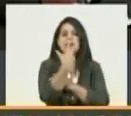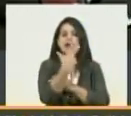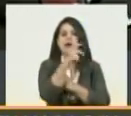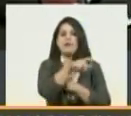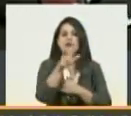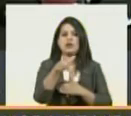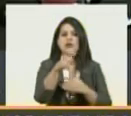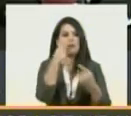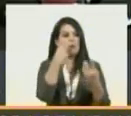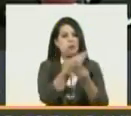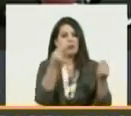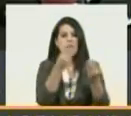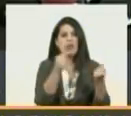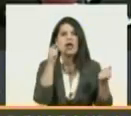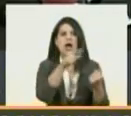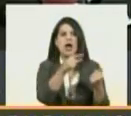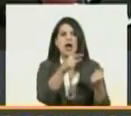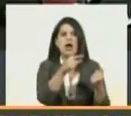de Ayotzinapa.